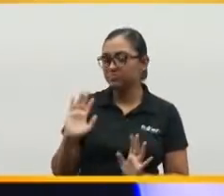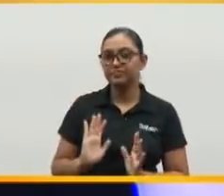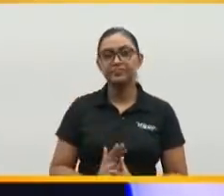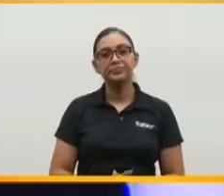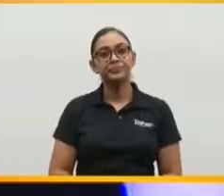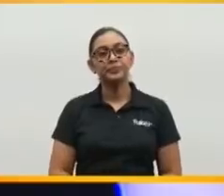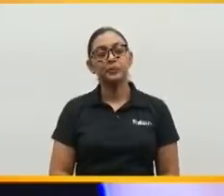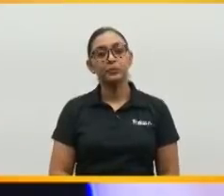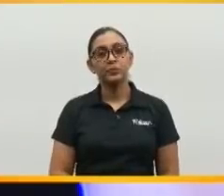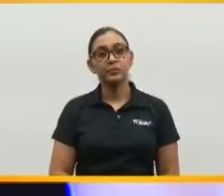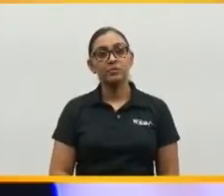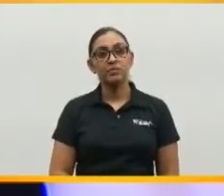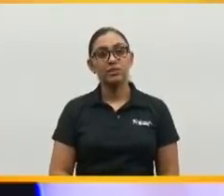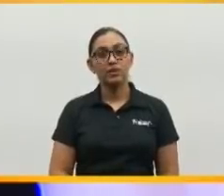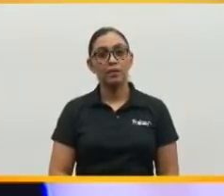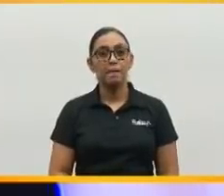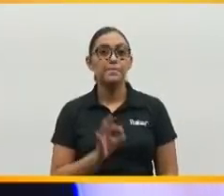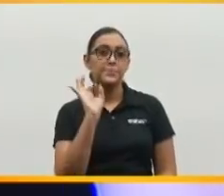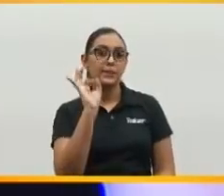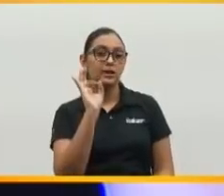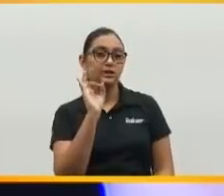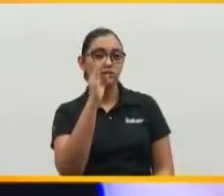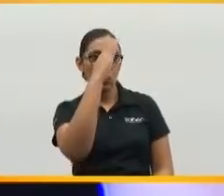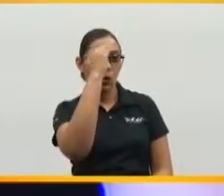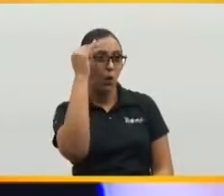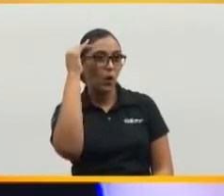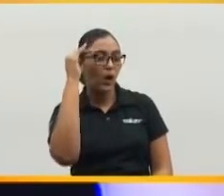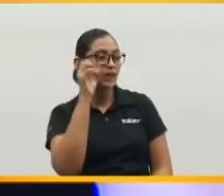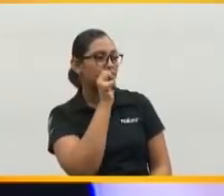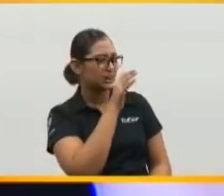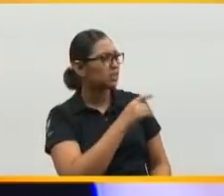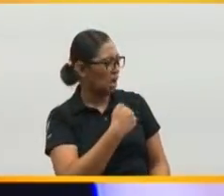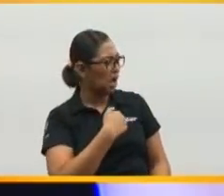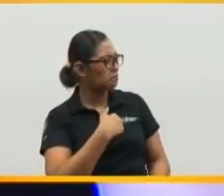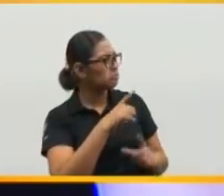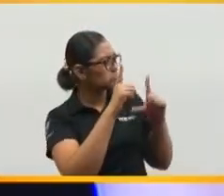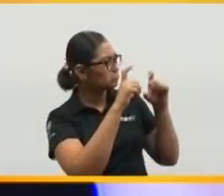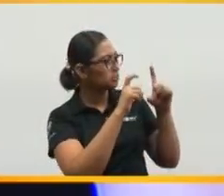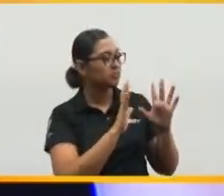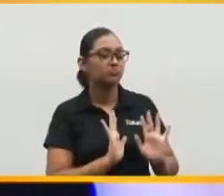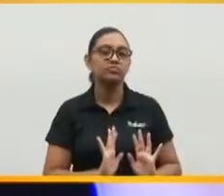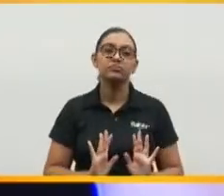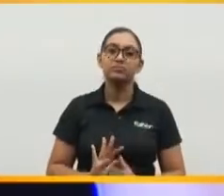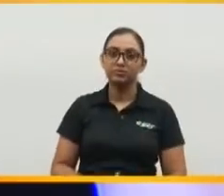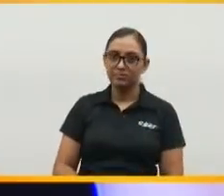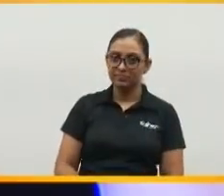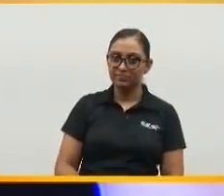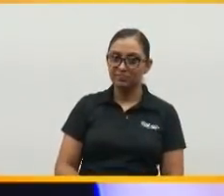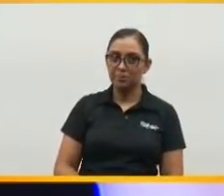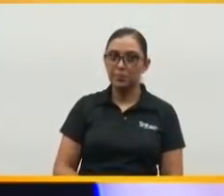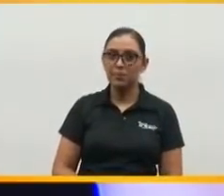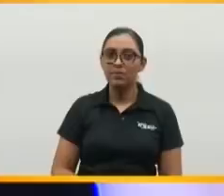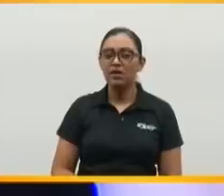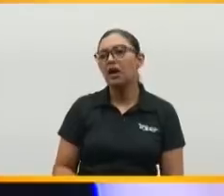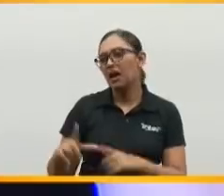Ya, Jorge dice: si quieren se las tomo. No se ha metido, le dije yo. El hombre quiere una foto. Y nos tomó la foto. Ya cuando nos